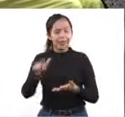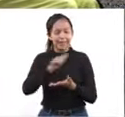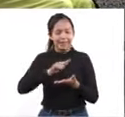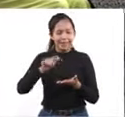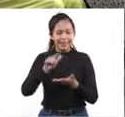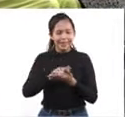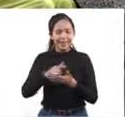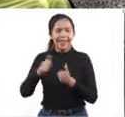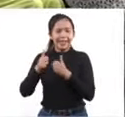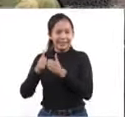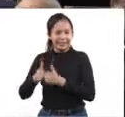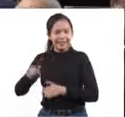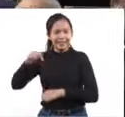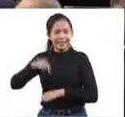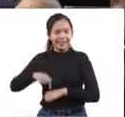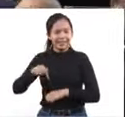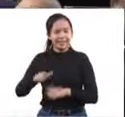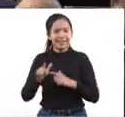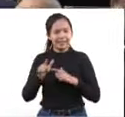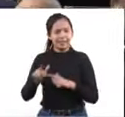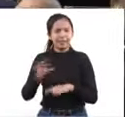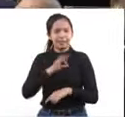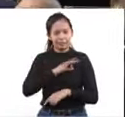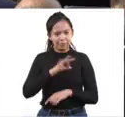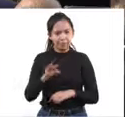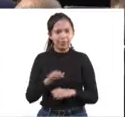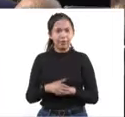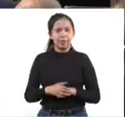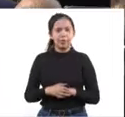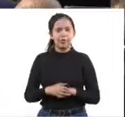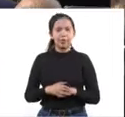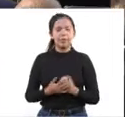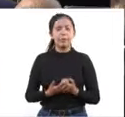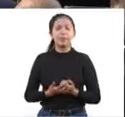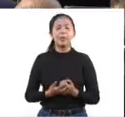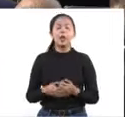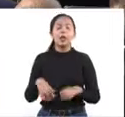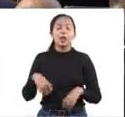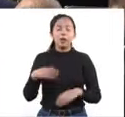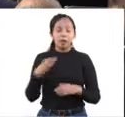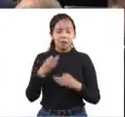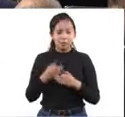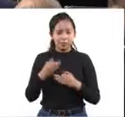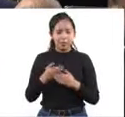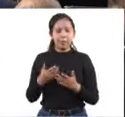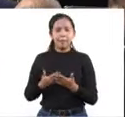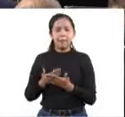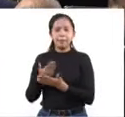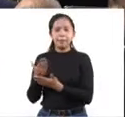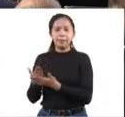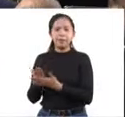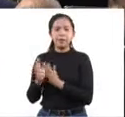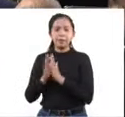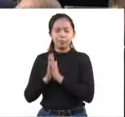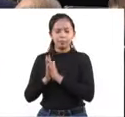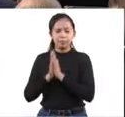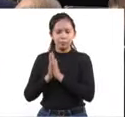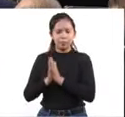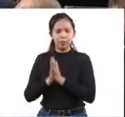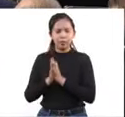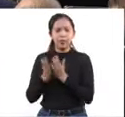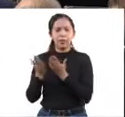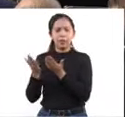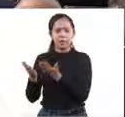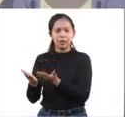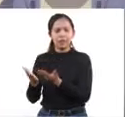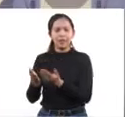pudieran legalizar a sus otros seres queridos. Voy a pedirle, por favor, porque esta presentación es en realidad de